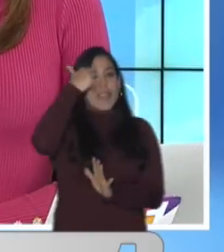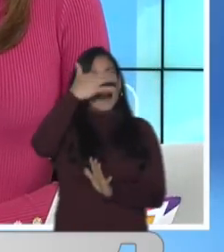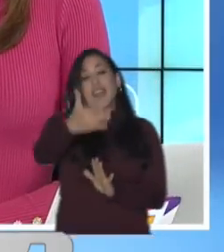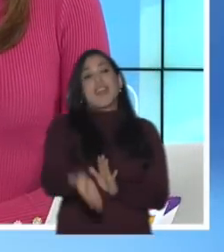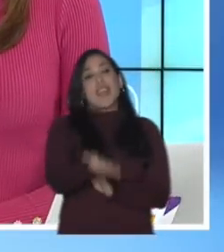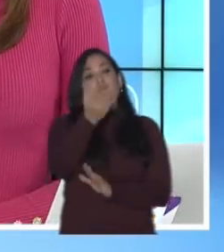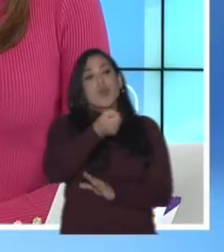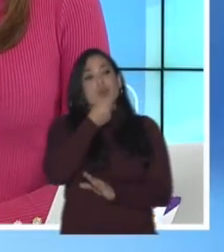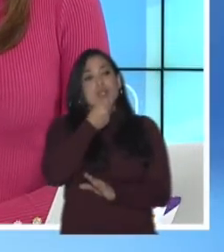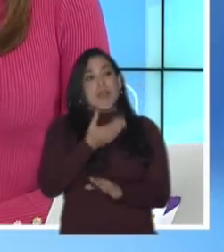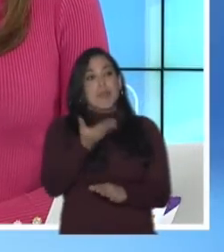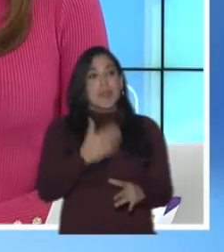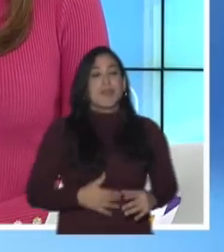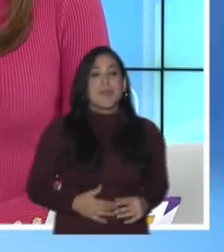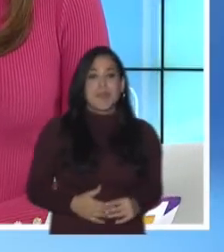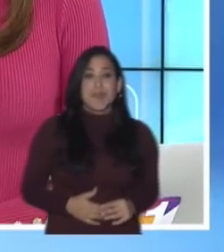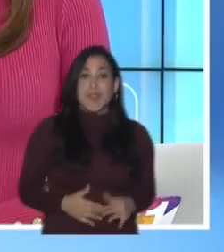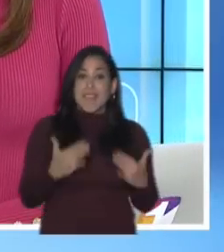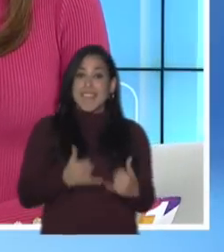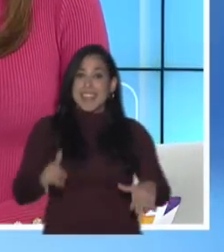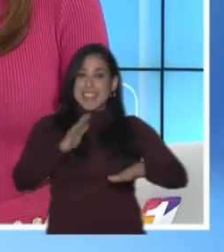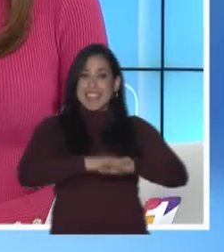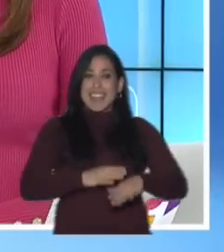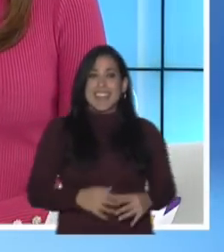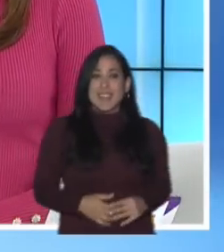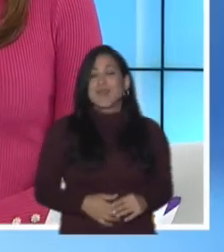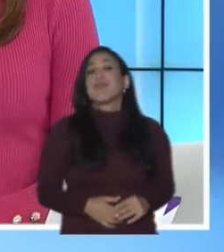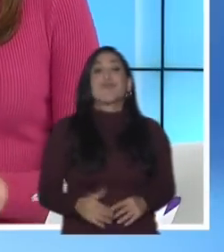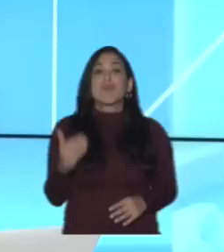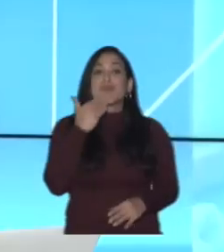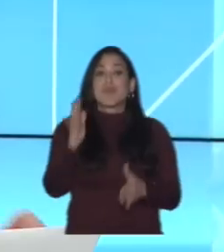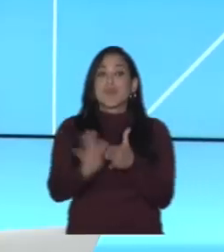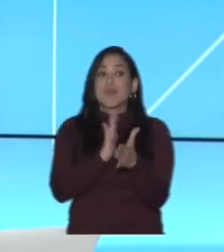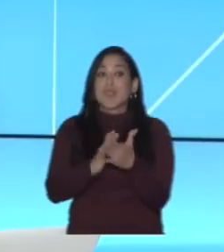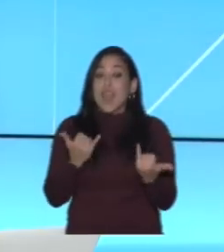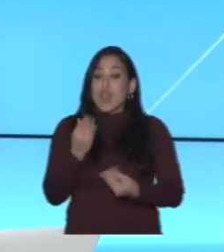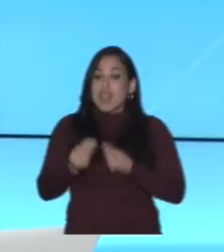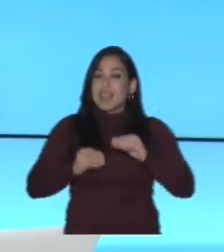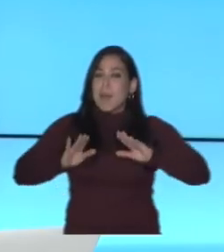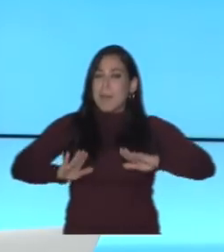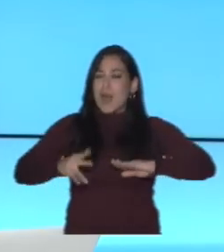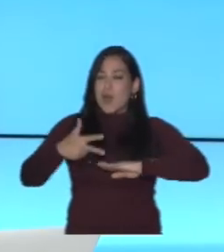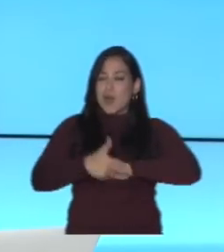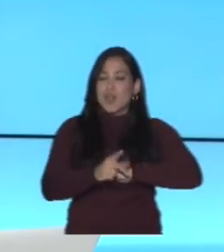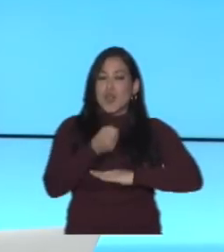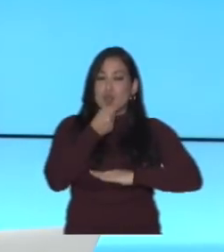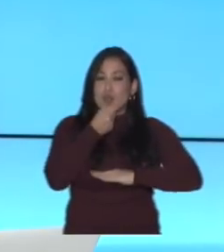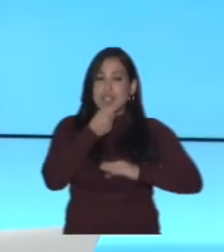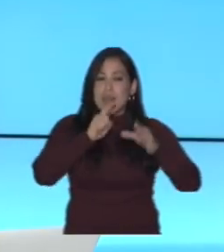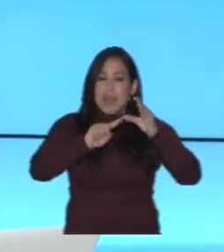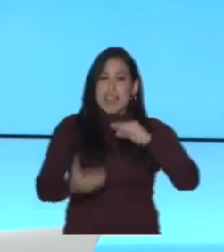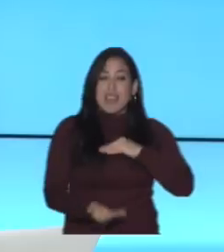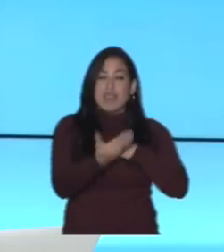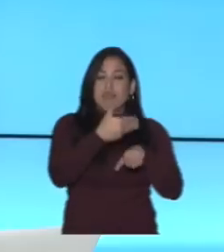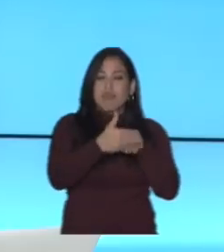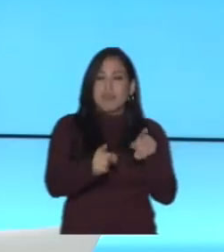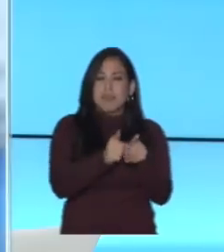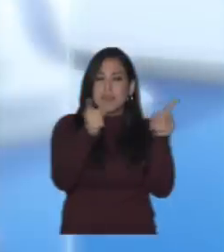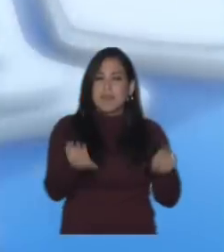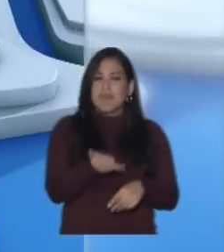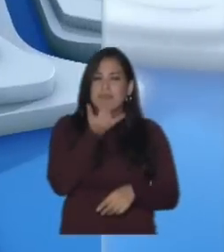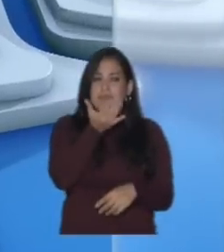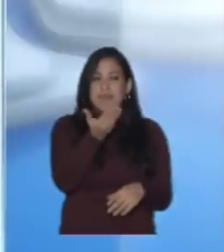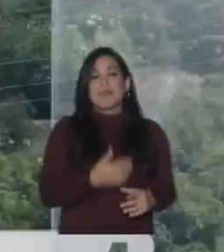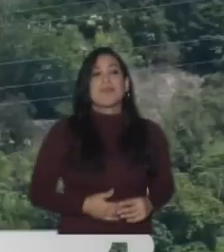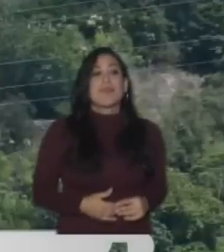Rodríguez para Noticentro 1CMI. Feliz tarde. Tatiana, muchas gracias. Hacemos una pausa en Noticentro 1CMI y al